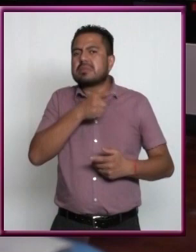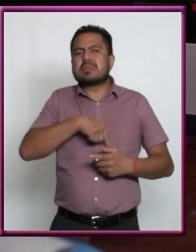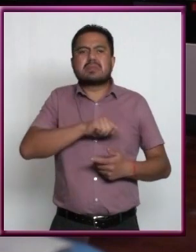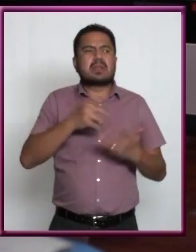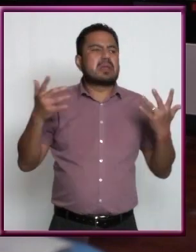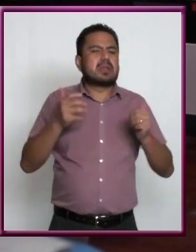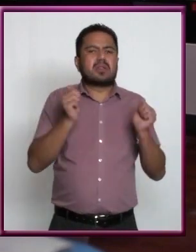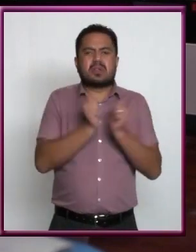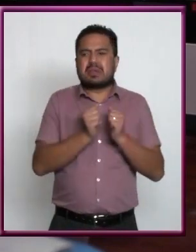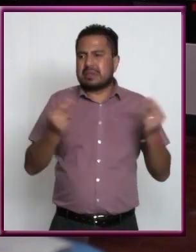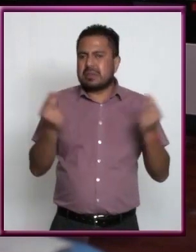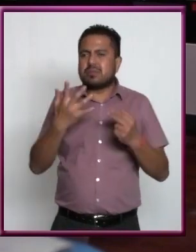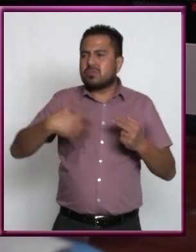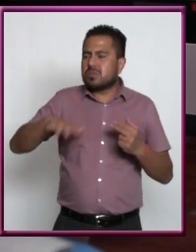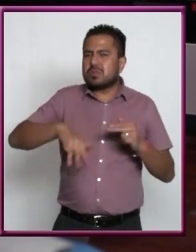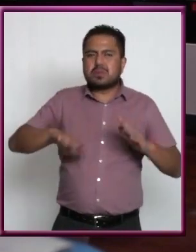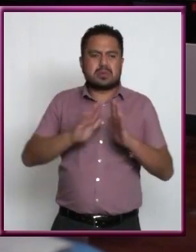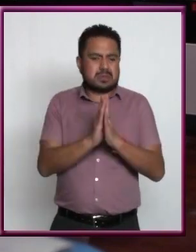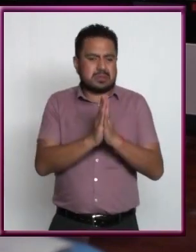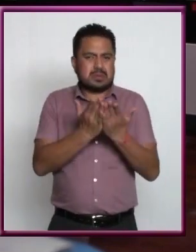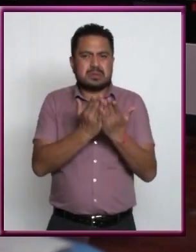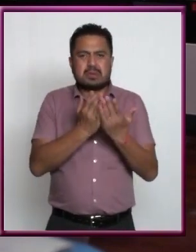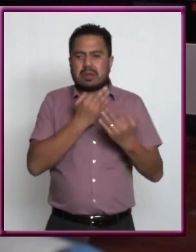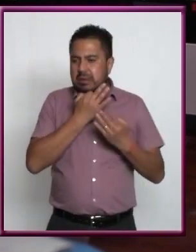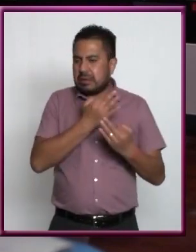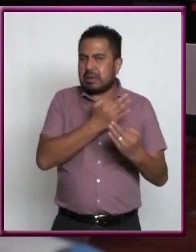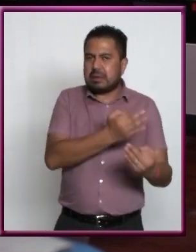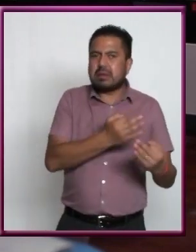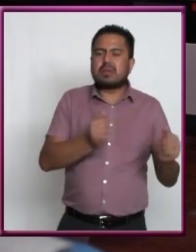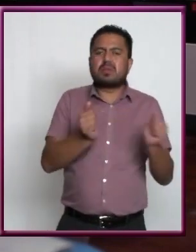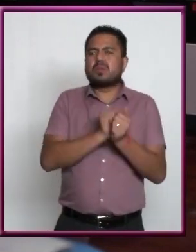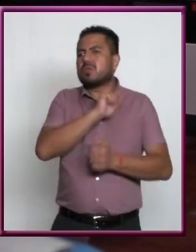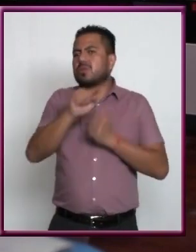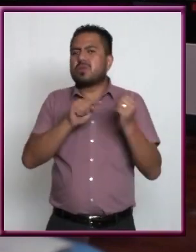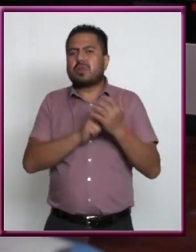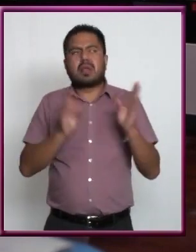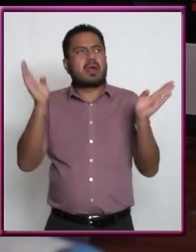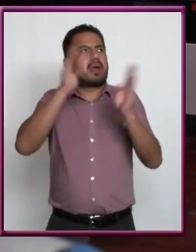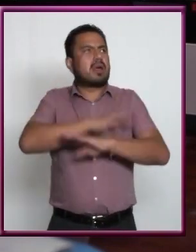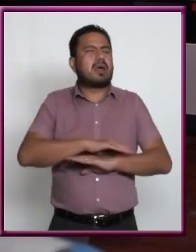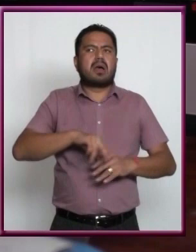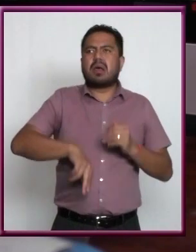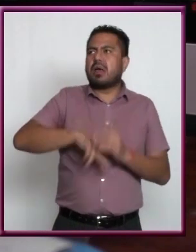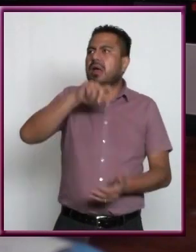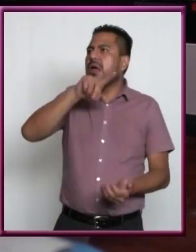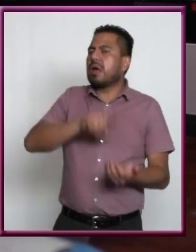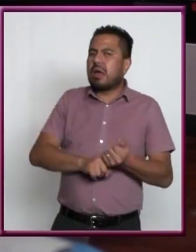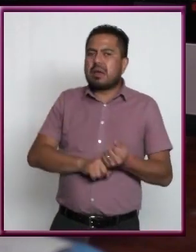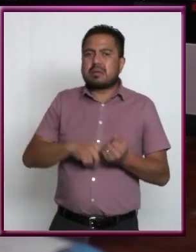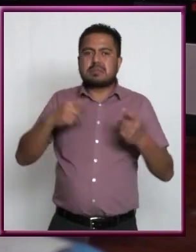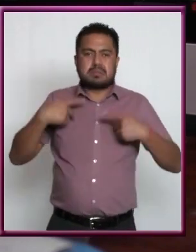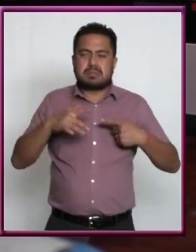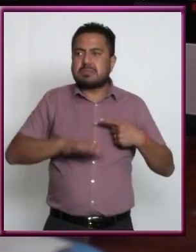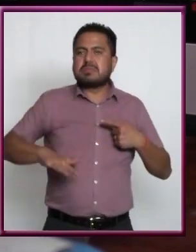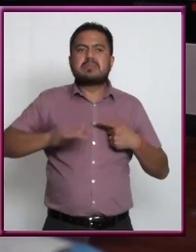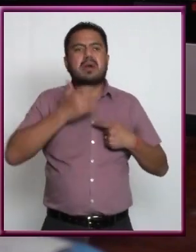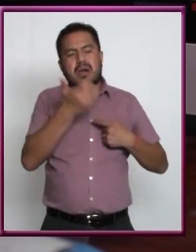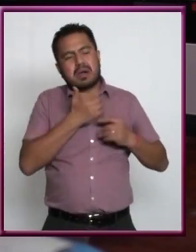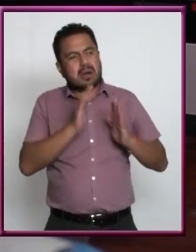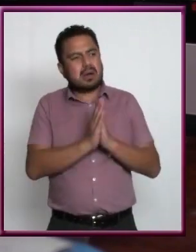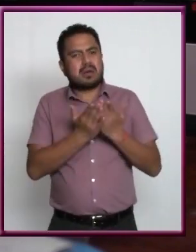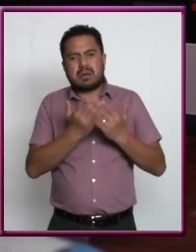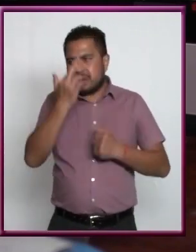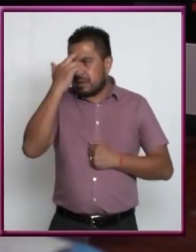hacer un poco por la necesidad de buscar en los libros un entretenimiento, un espacio de ocio, de evasión. La gente acude a los libros